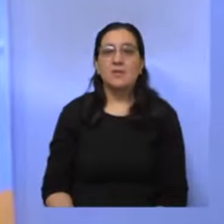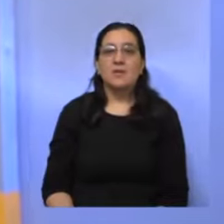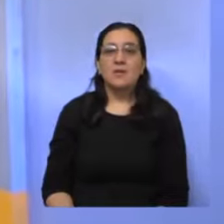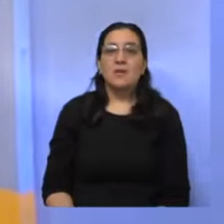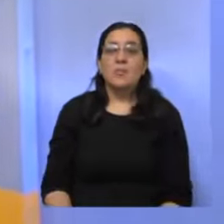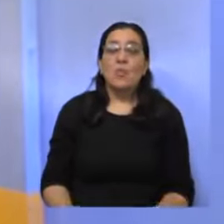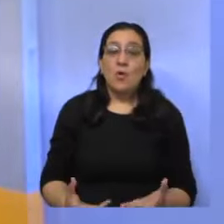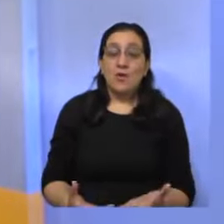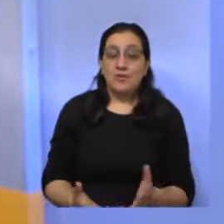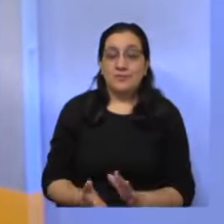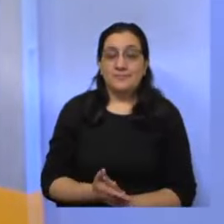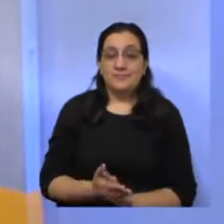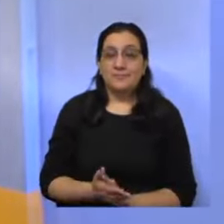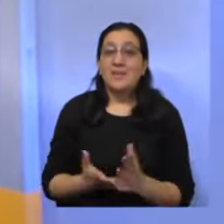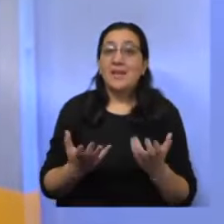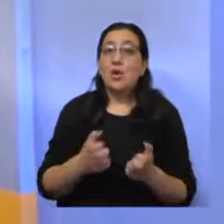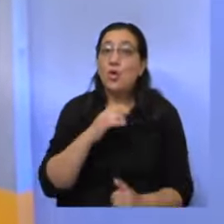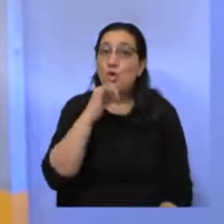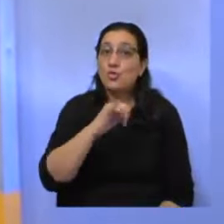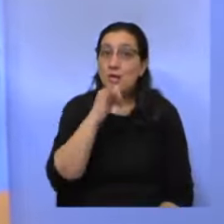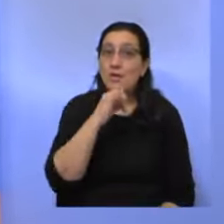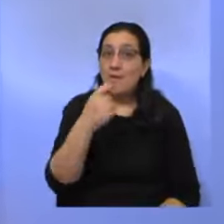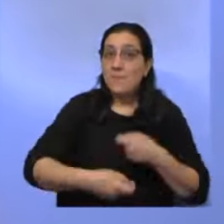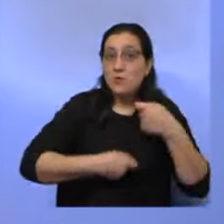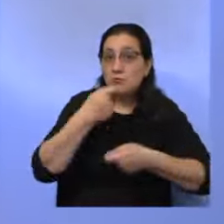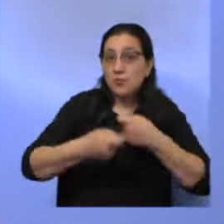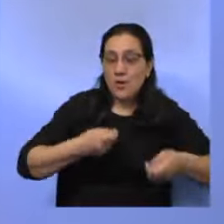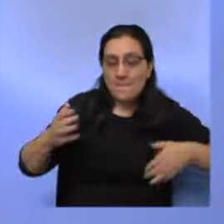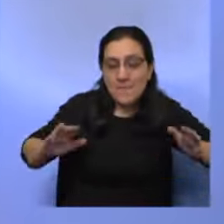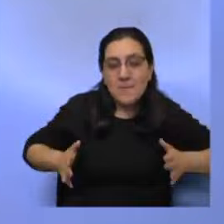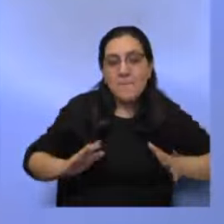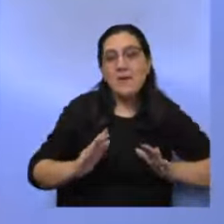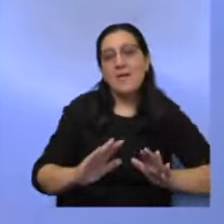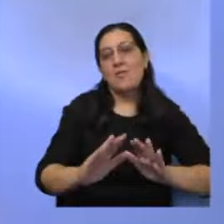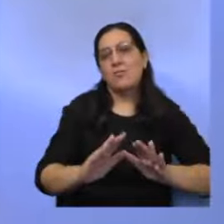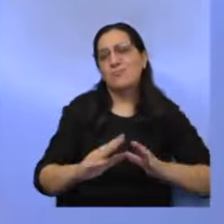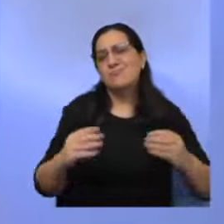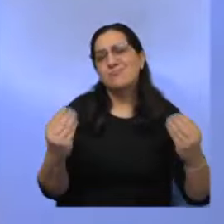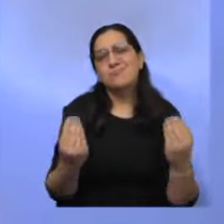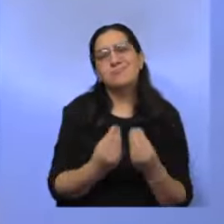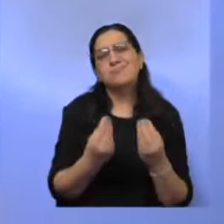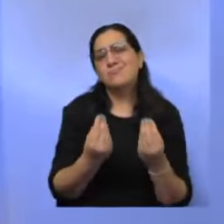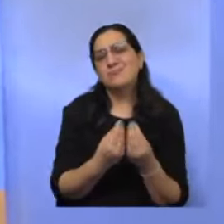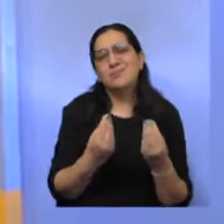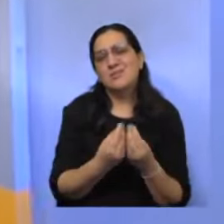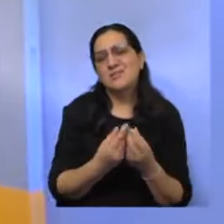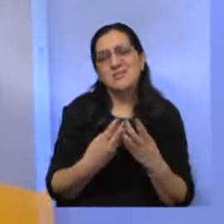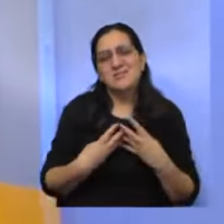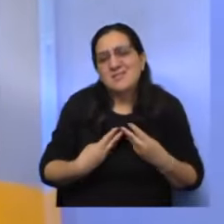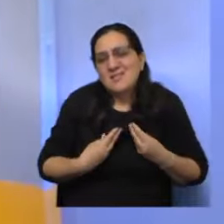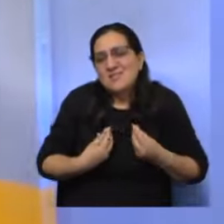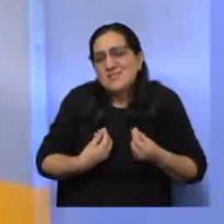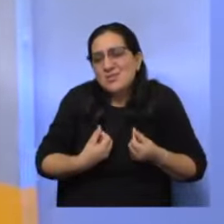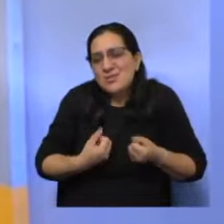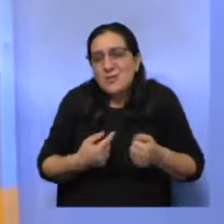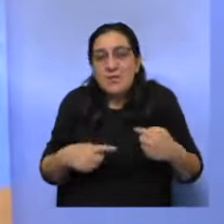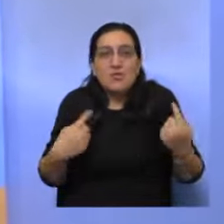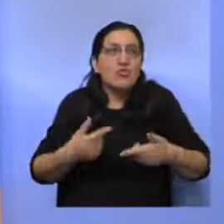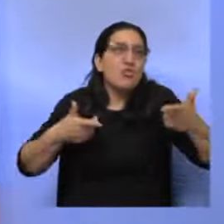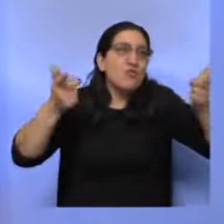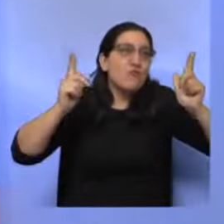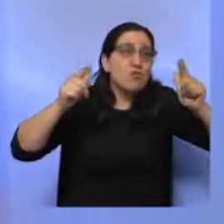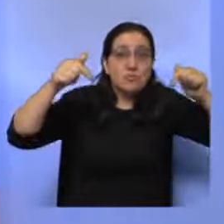Señores y señores, dicho esto, quiero contarles que nuestra producción ha preparado una montaña rusa de sensaciones para que nosotros gocemos en el